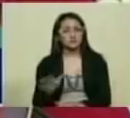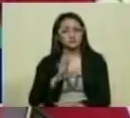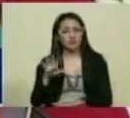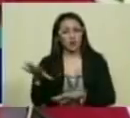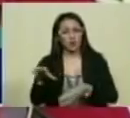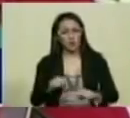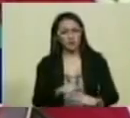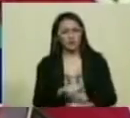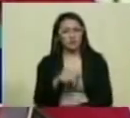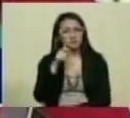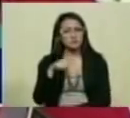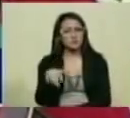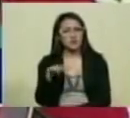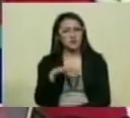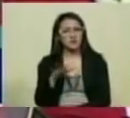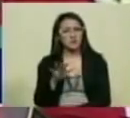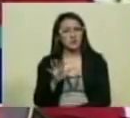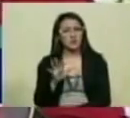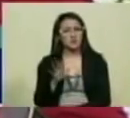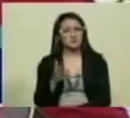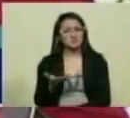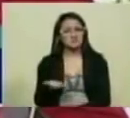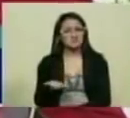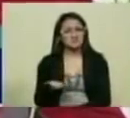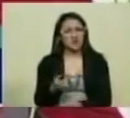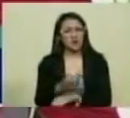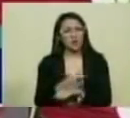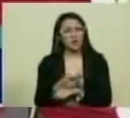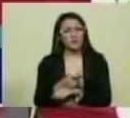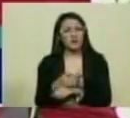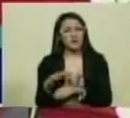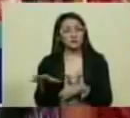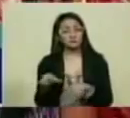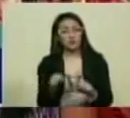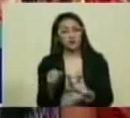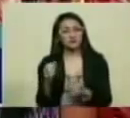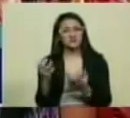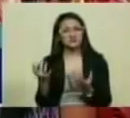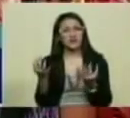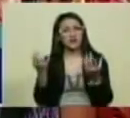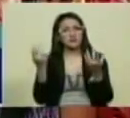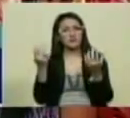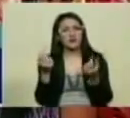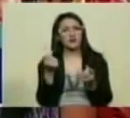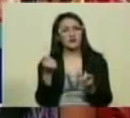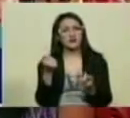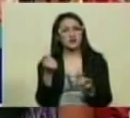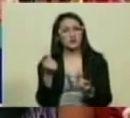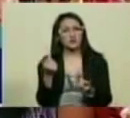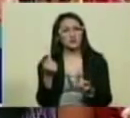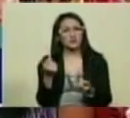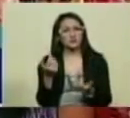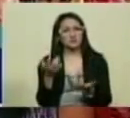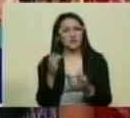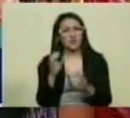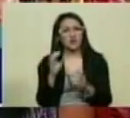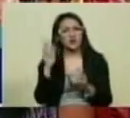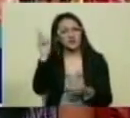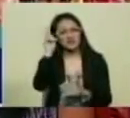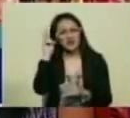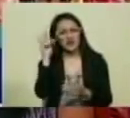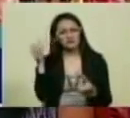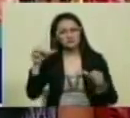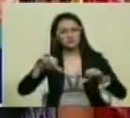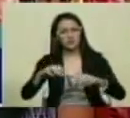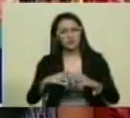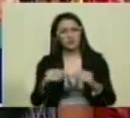que nuestros pueblos no merecían. Hablaba que cuando los gobiernos conquisten las selvas no debe quedar ningún vestigio de comunidad indígena alguna